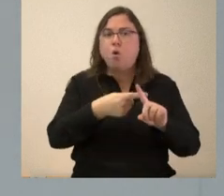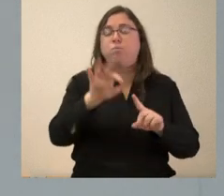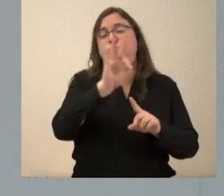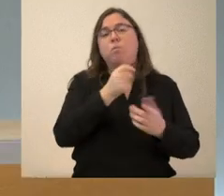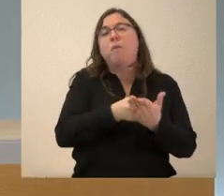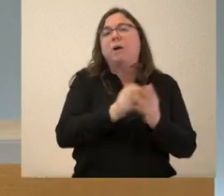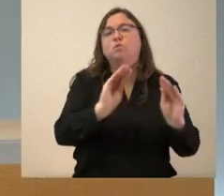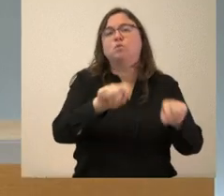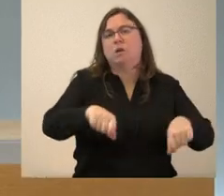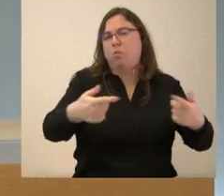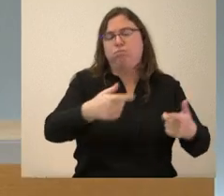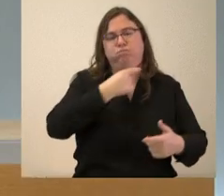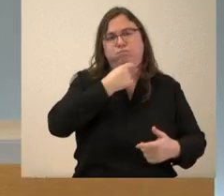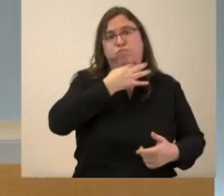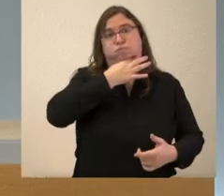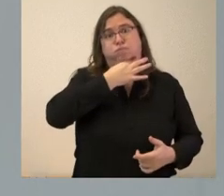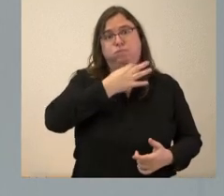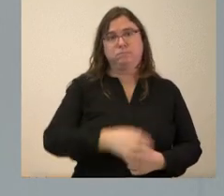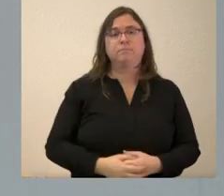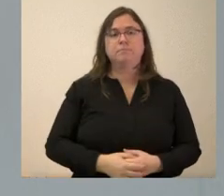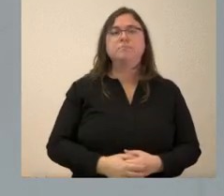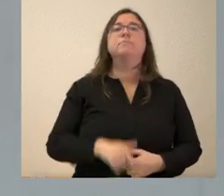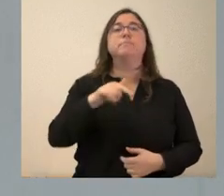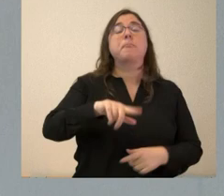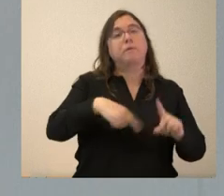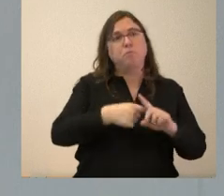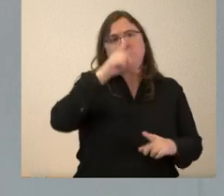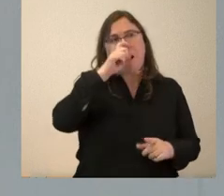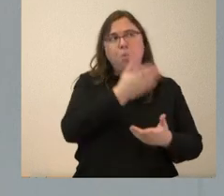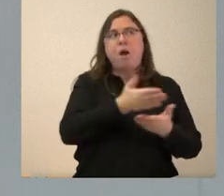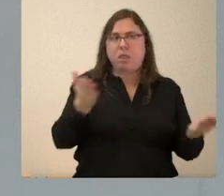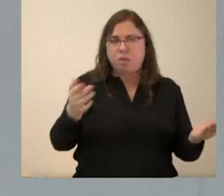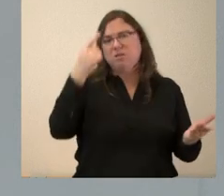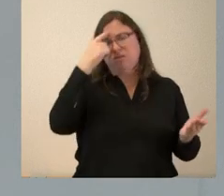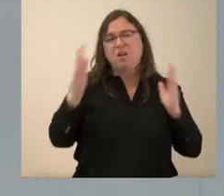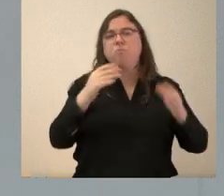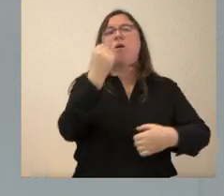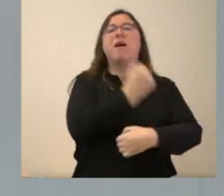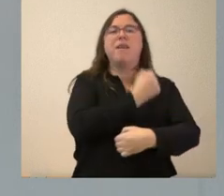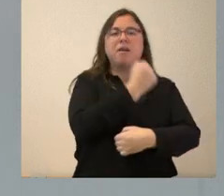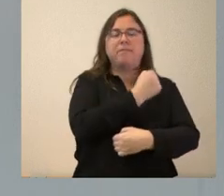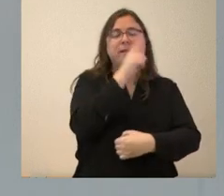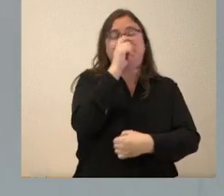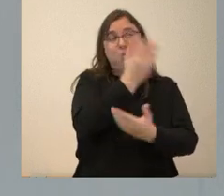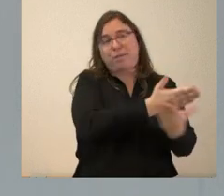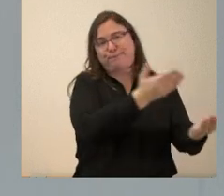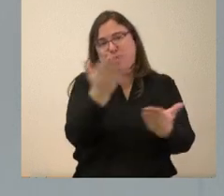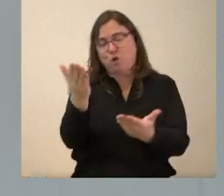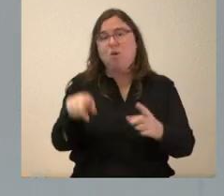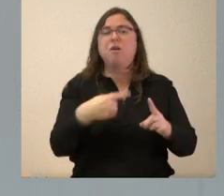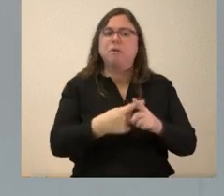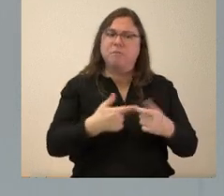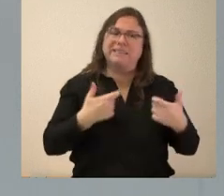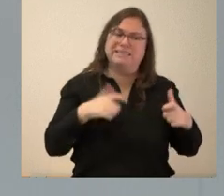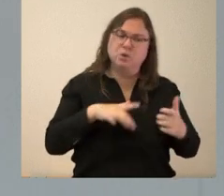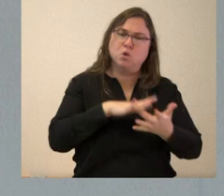funcionamiento desde aquí Tenemos también un recuerdo a todos ellos son épocas de Navidad y épocas de recuerdo a todos ellos y de sectores que han pasado